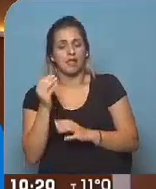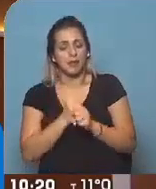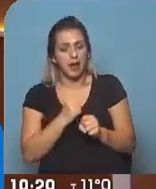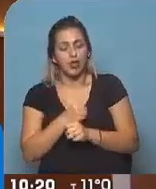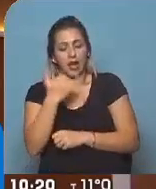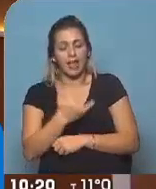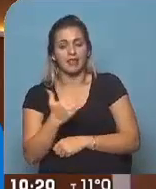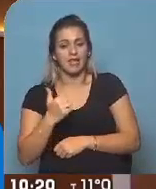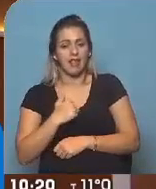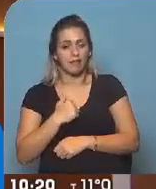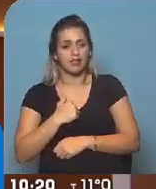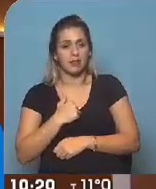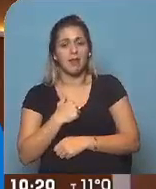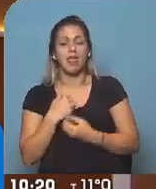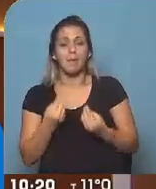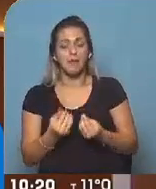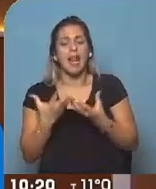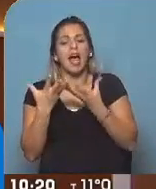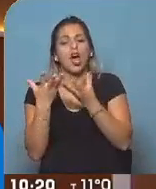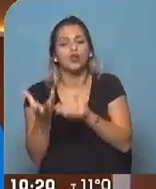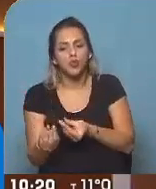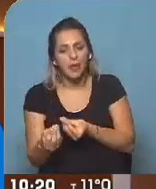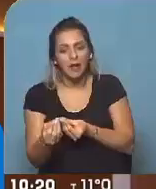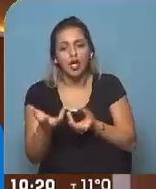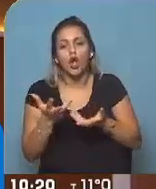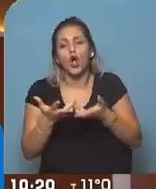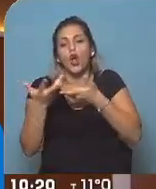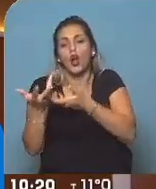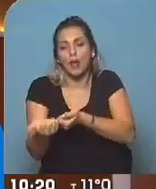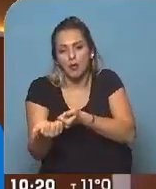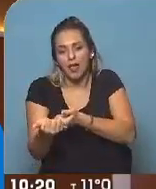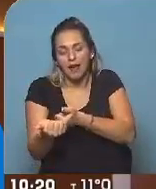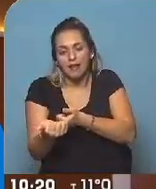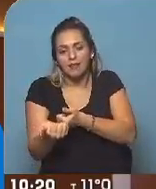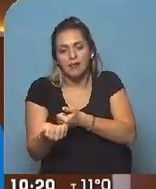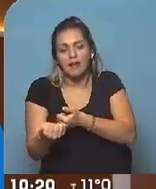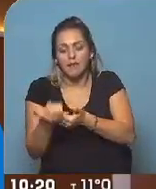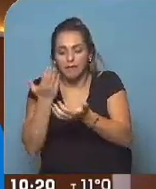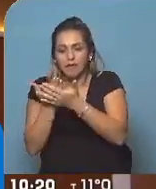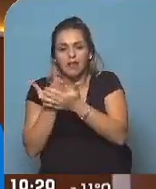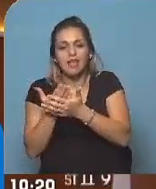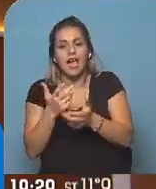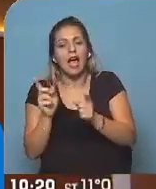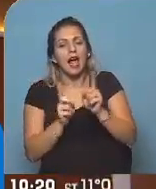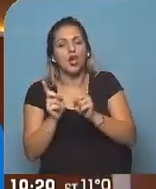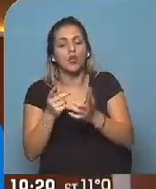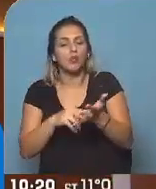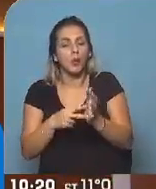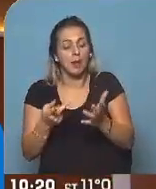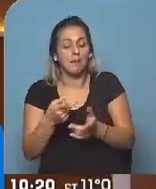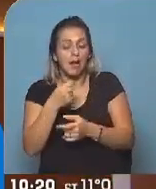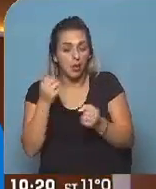Fuerzas Armadas para colaborar en hacer frente a las amenazas. Un claro ejemplo es